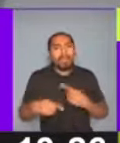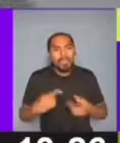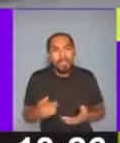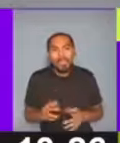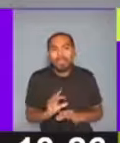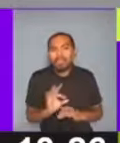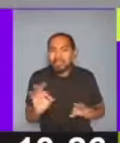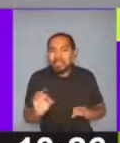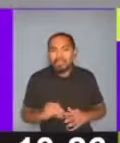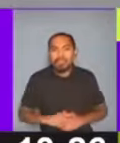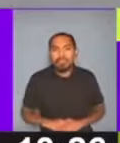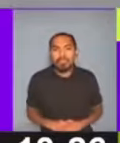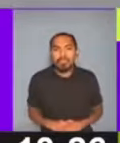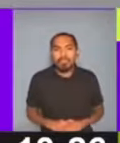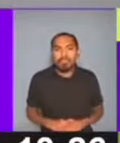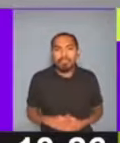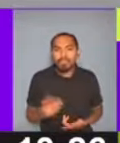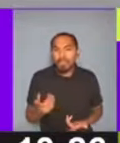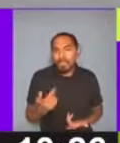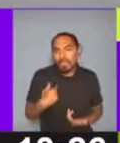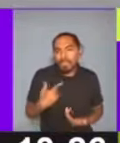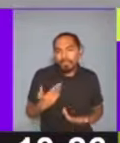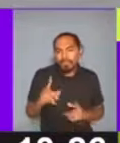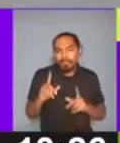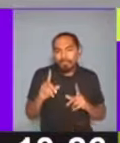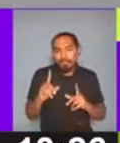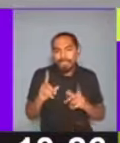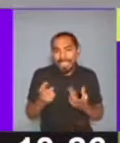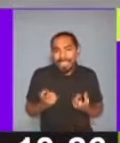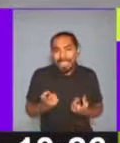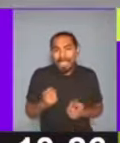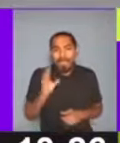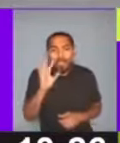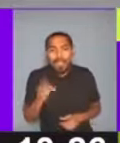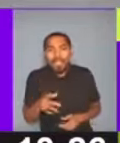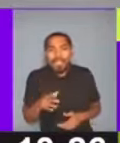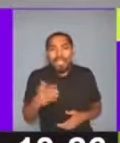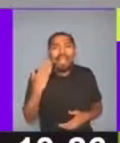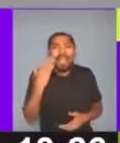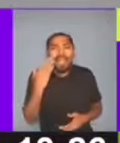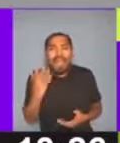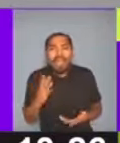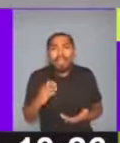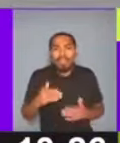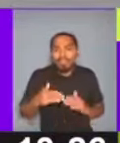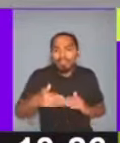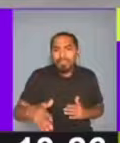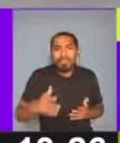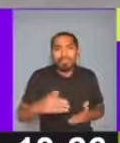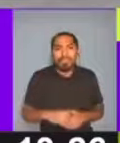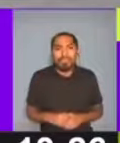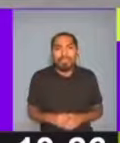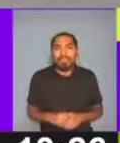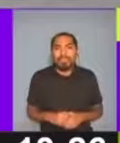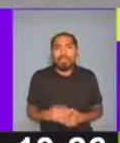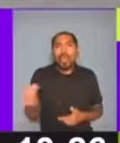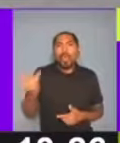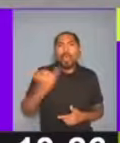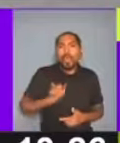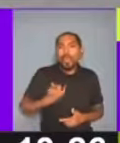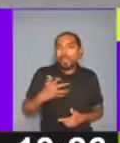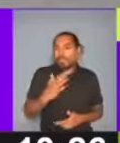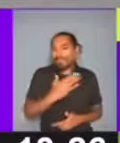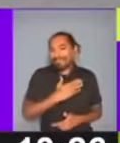la tarde, digamos? Tal cual, falta la mitad de la jornada. ¿Qué se puede definir? Bueno, el paro va a continuar.